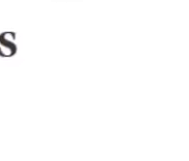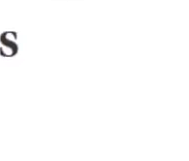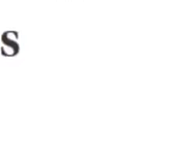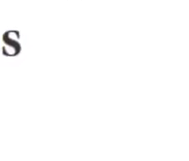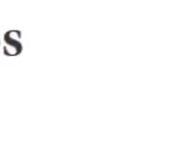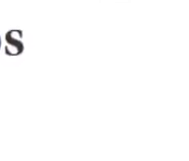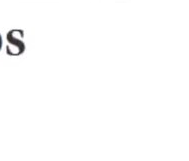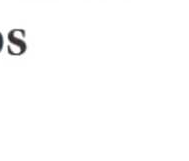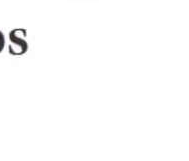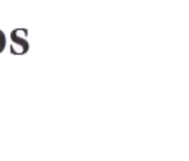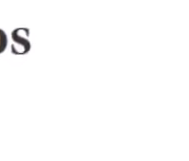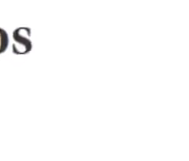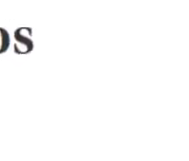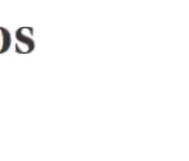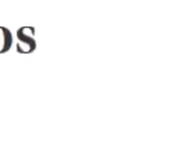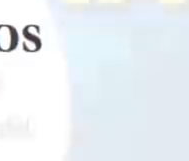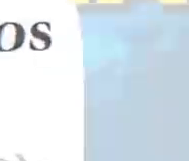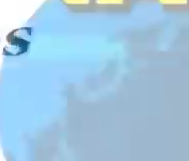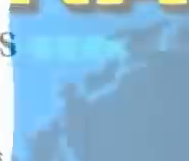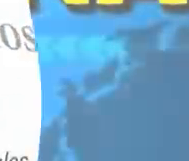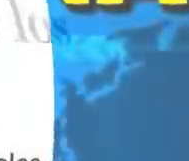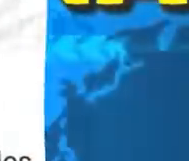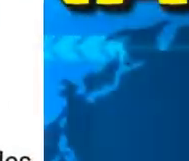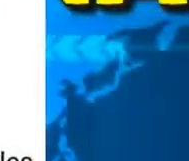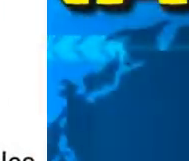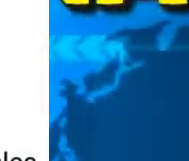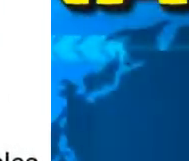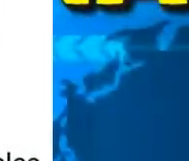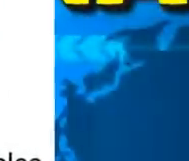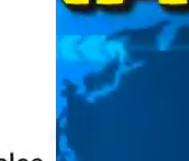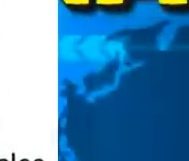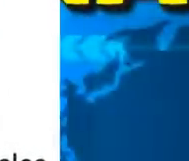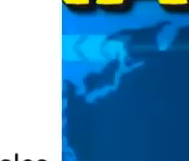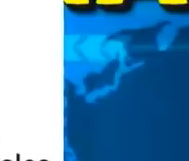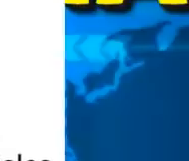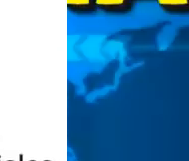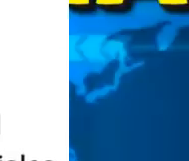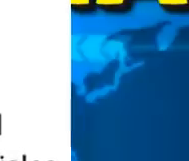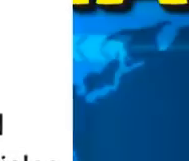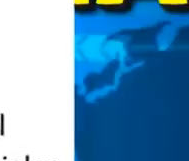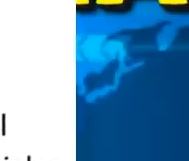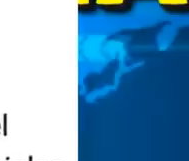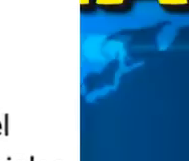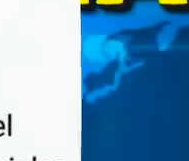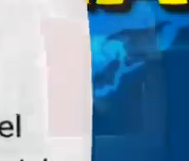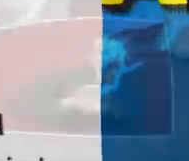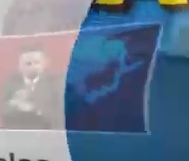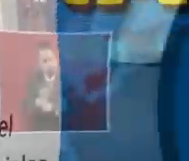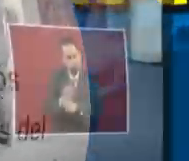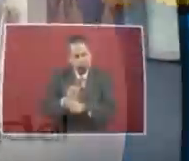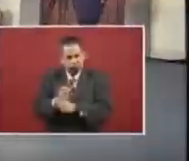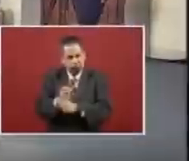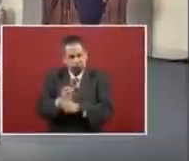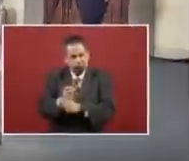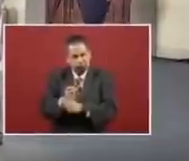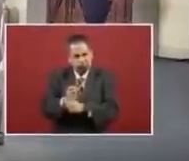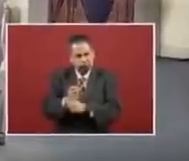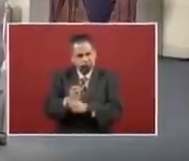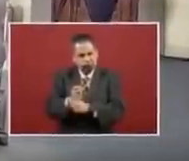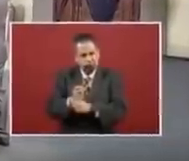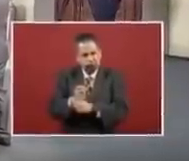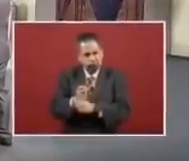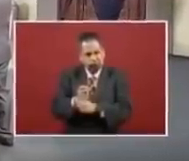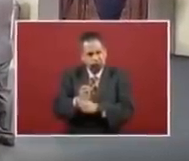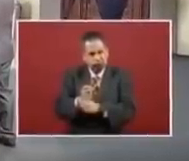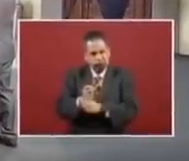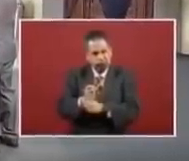youtubers y se lanza contra ellos pero alfredo jalife sale a defenderlos y todo empezó aquí en la